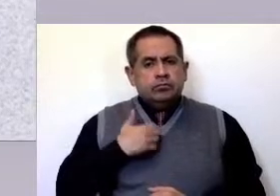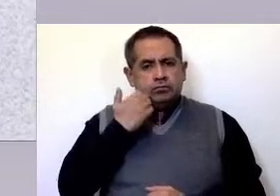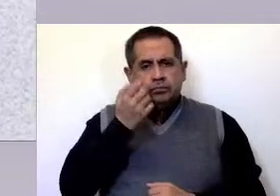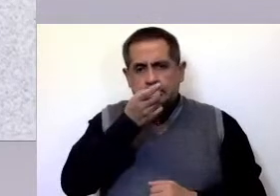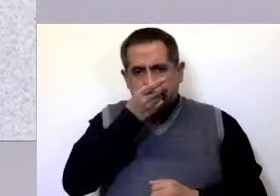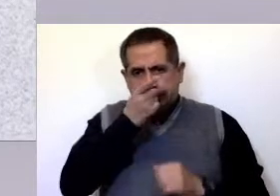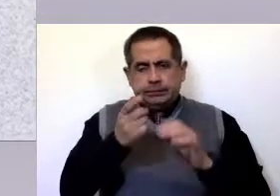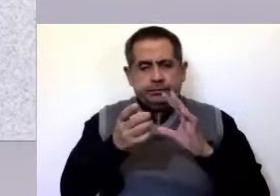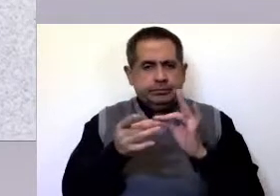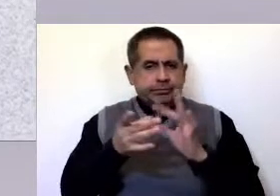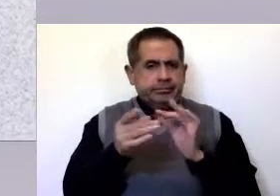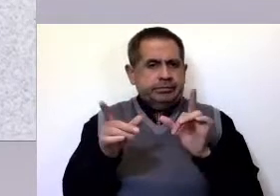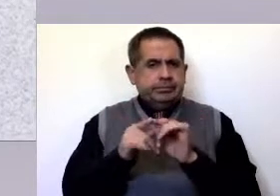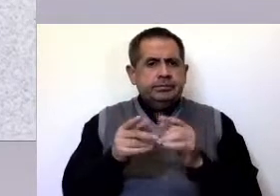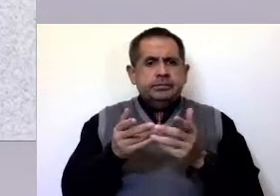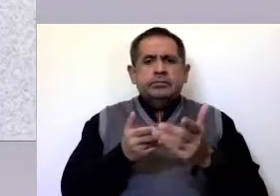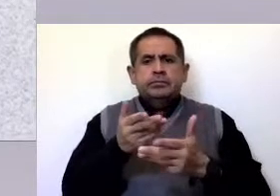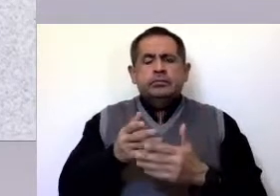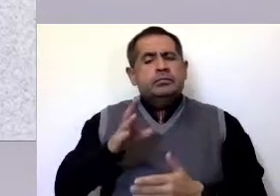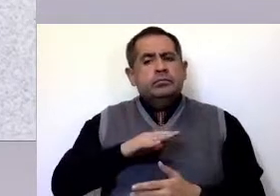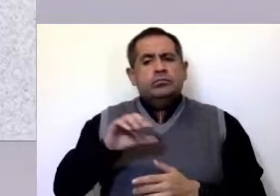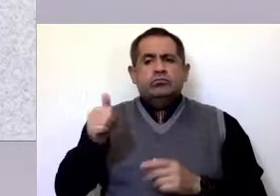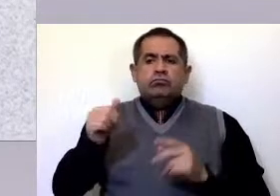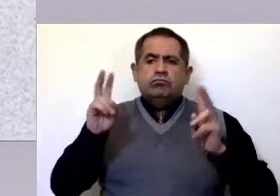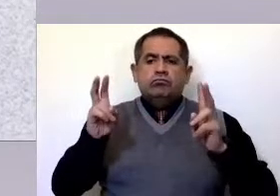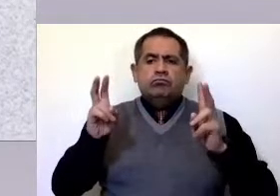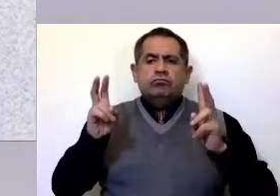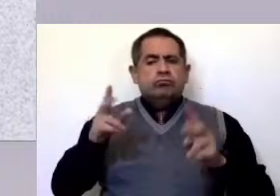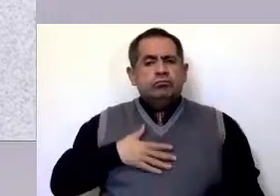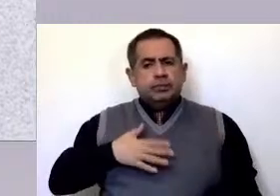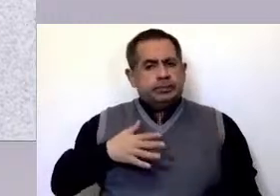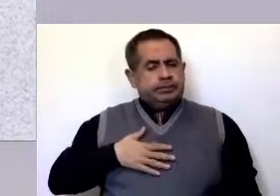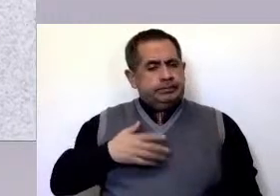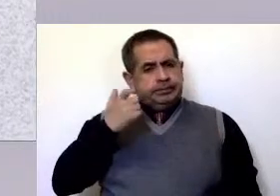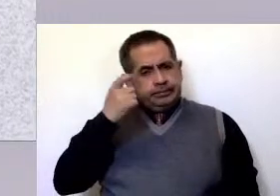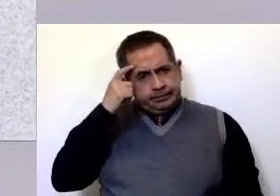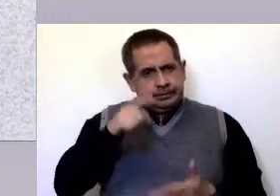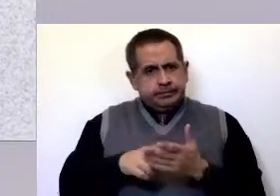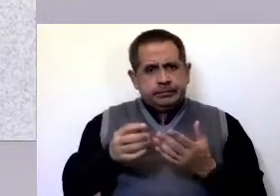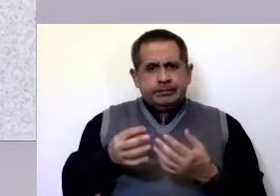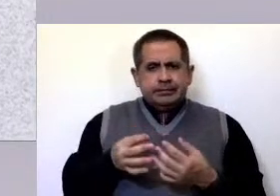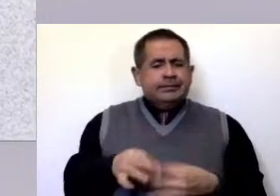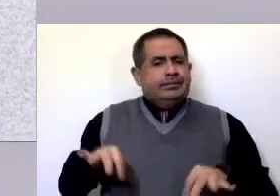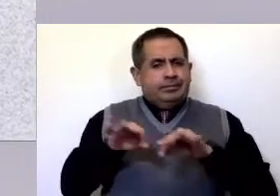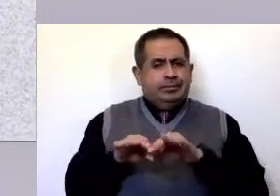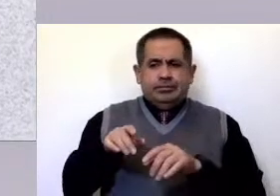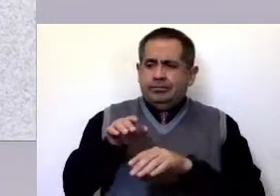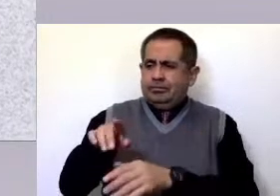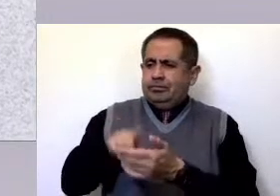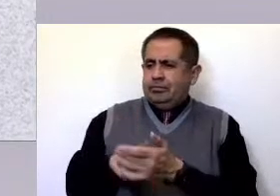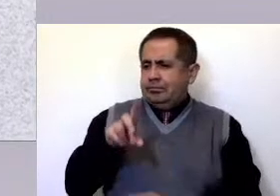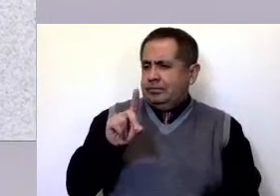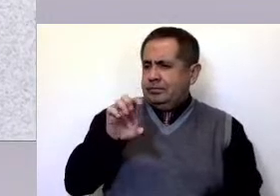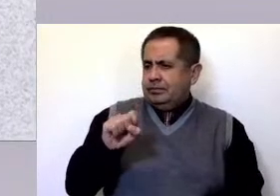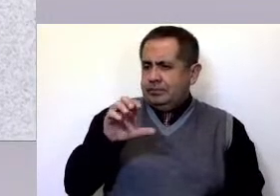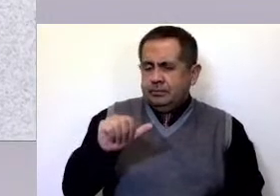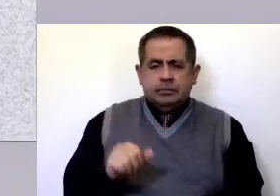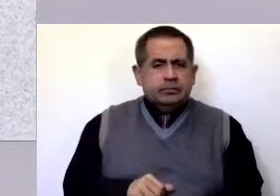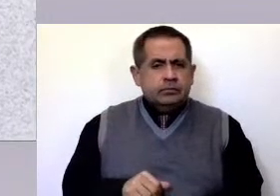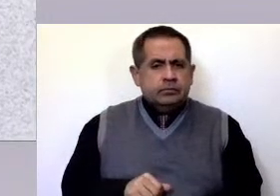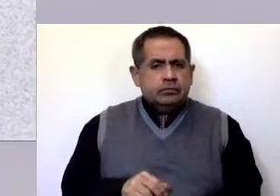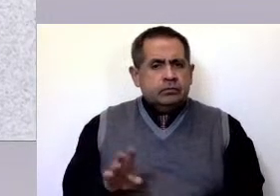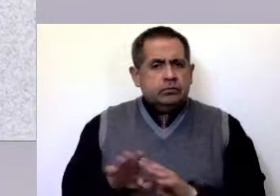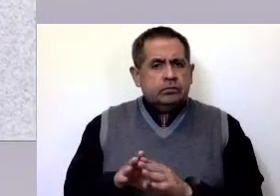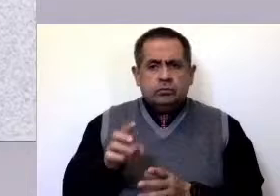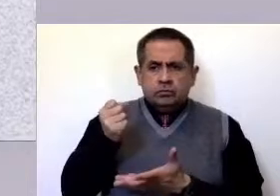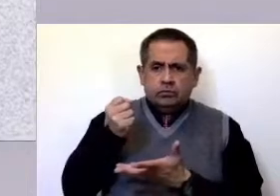comentar a ustedes otro aspecto que me parece importante en los desca la carencia presupuestaria para la realización de